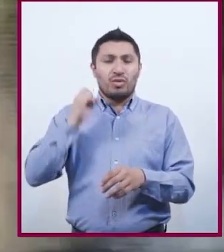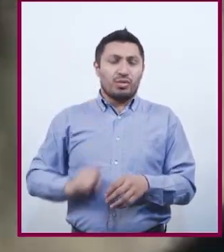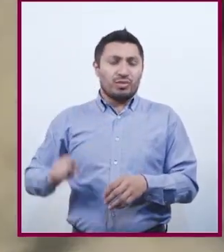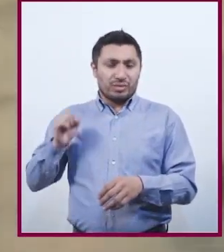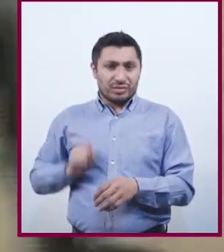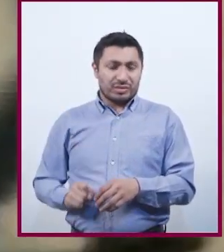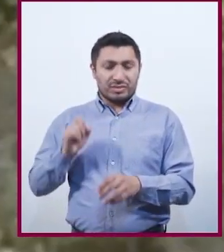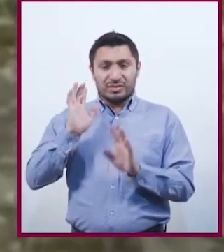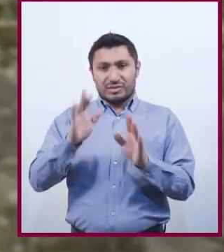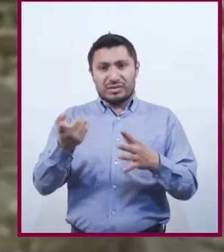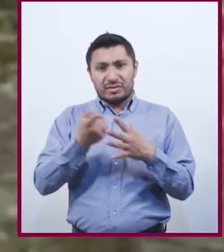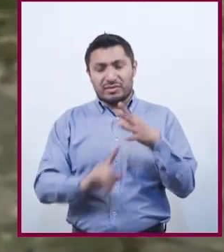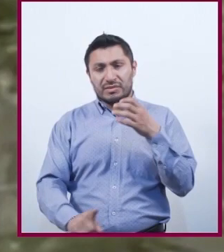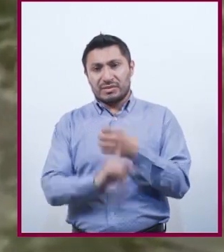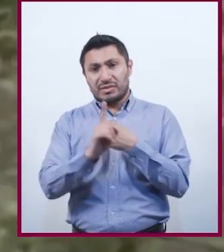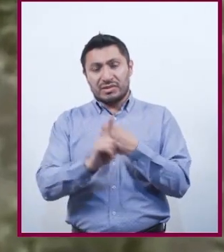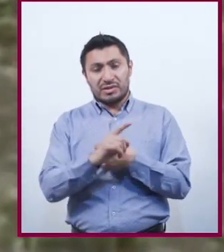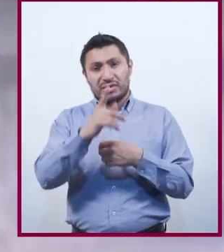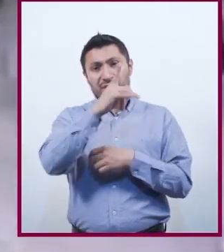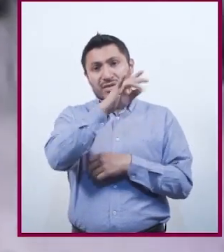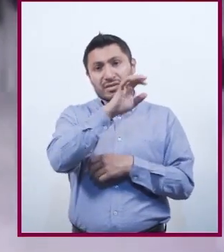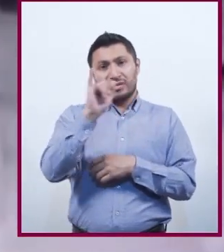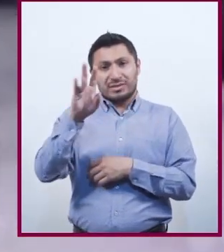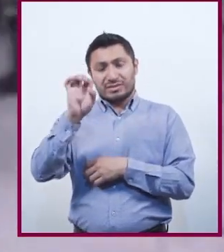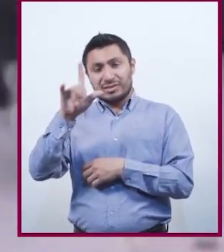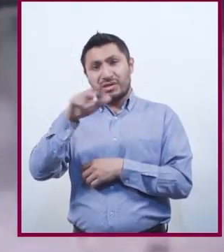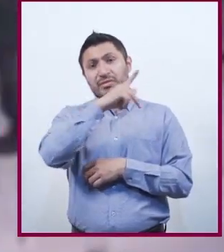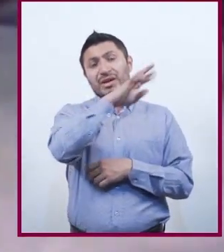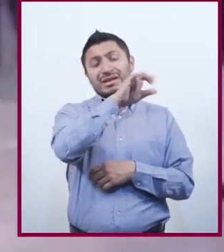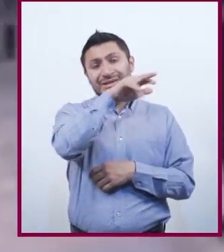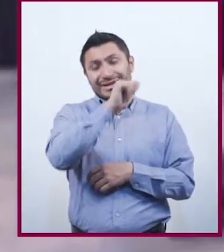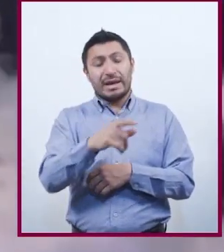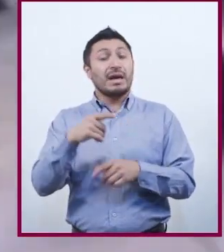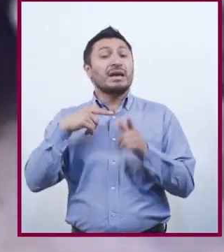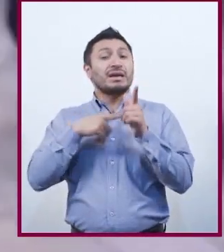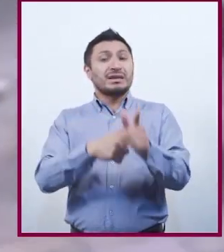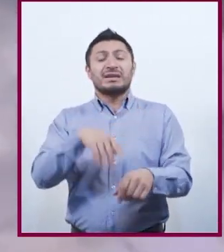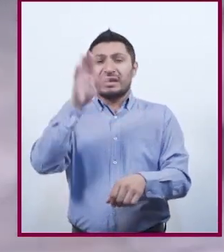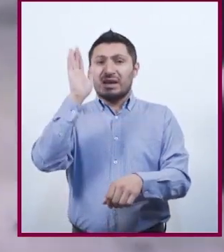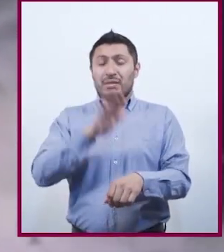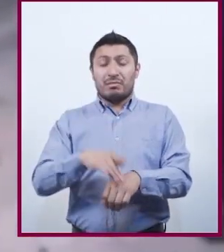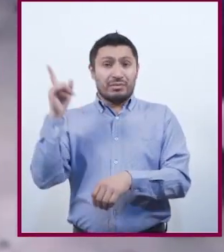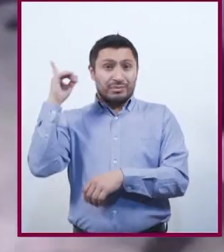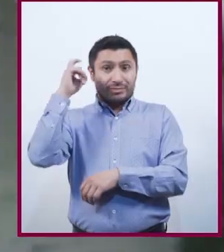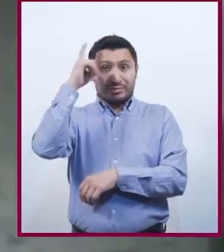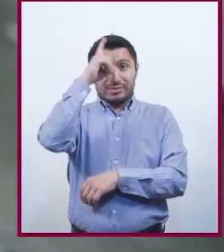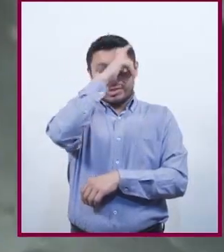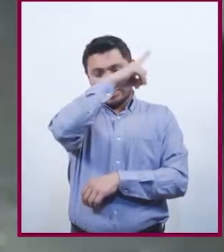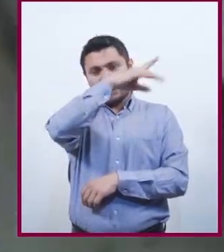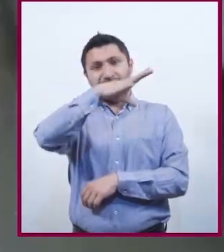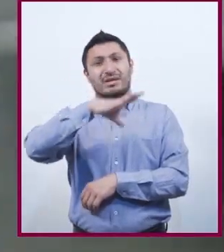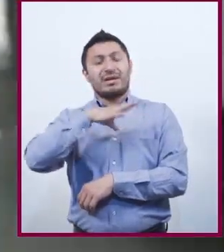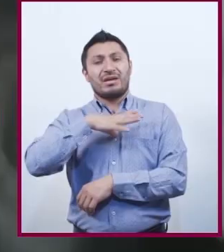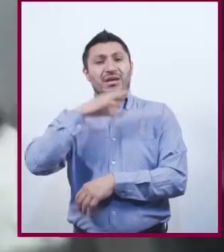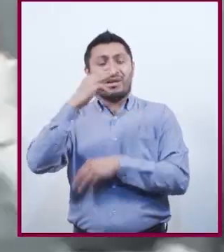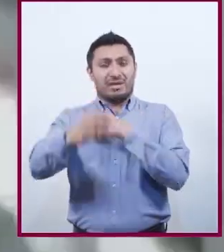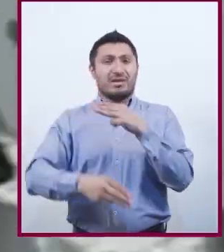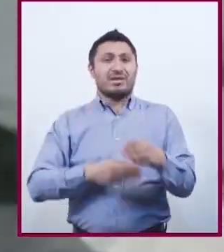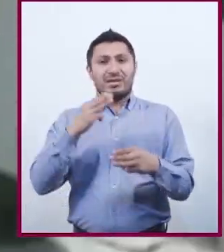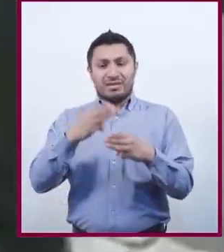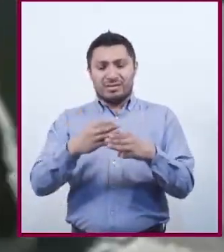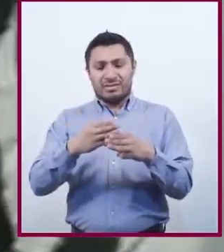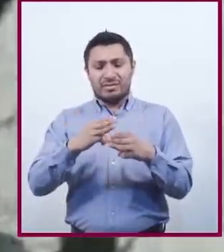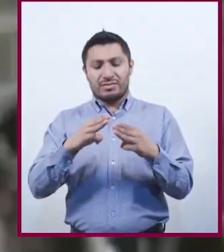del inicio del conflicto entre Israel y Palestina, sigue siendo uno de los más complejos a los que se enfrenta el